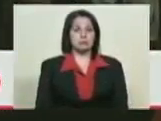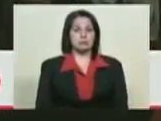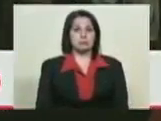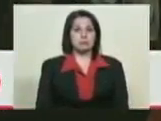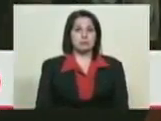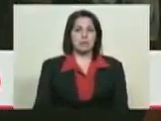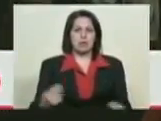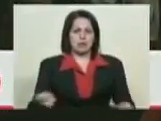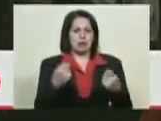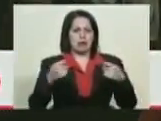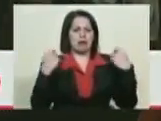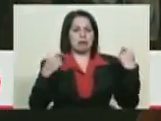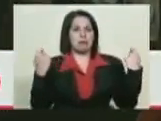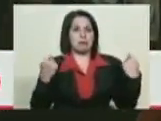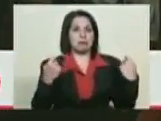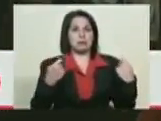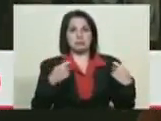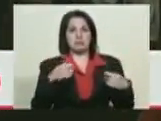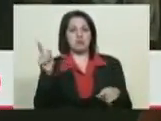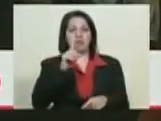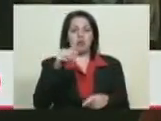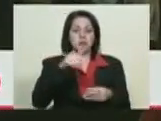campaña abstencionista.